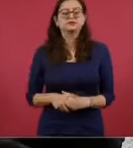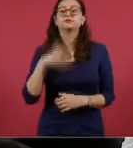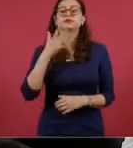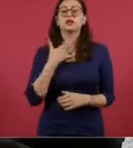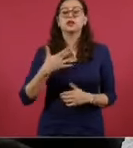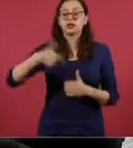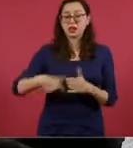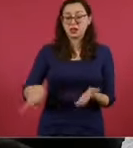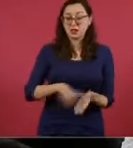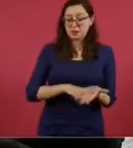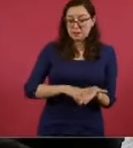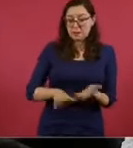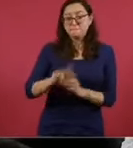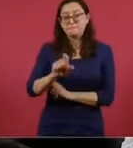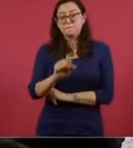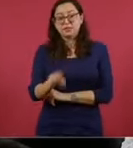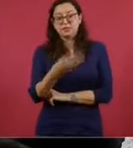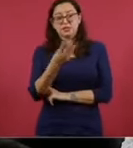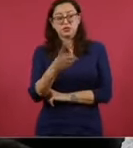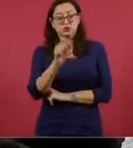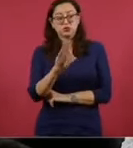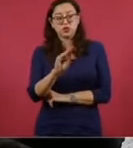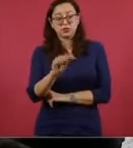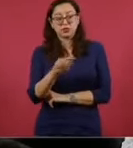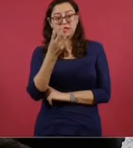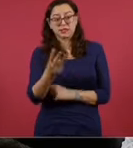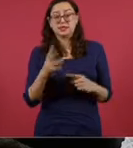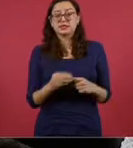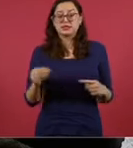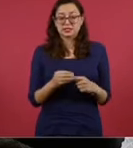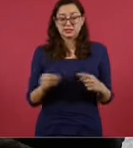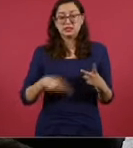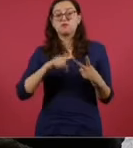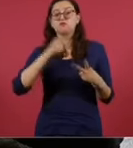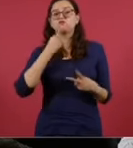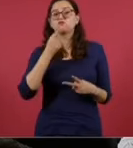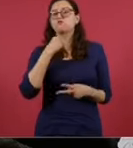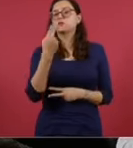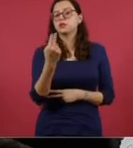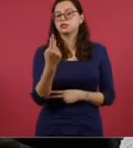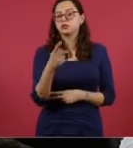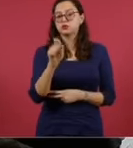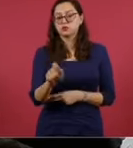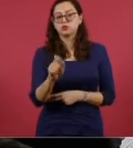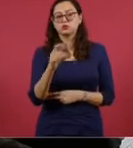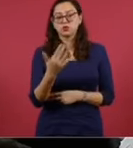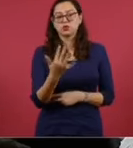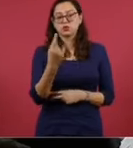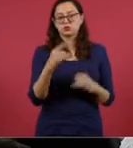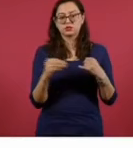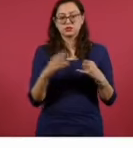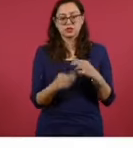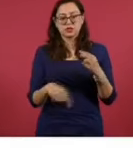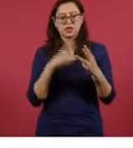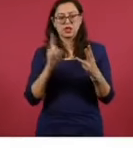promedio a nivel nacional, 23 pesos con 93 centavos, la gasolina premium, 25 pesos con 51 centavos, el diésel